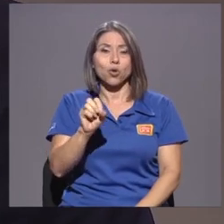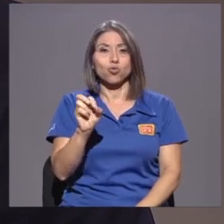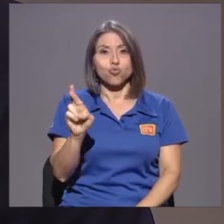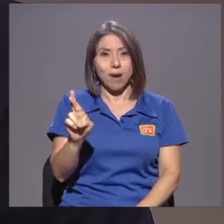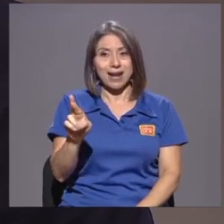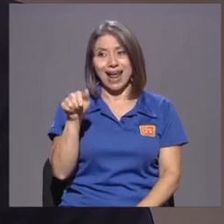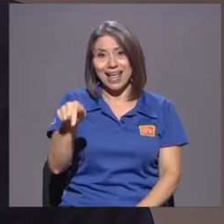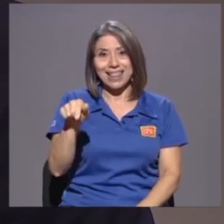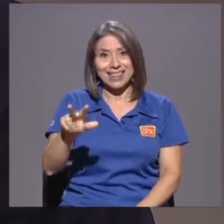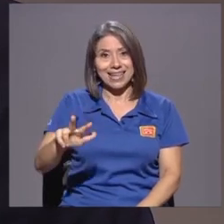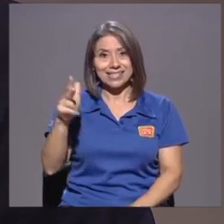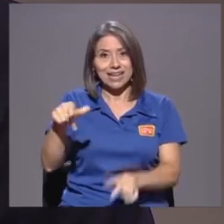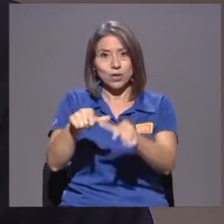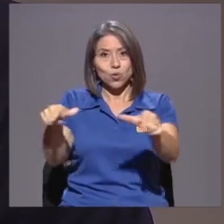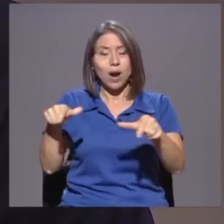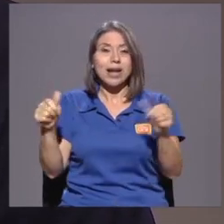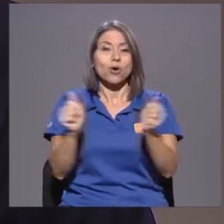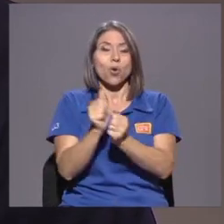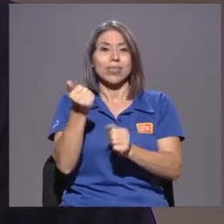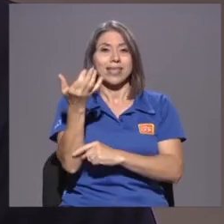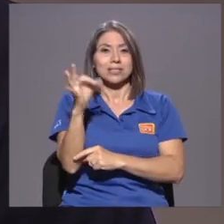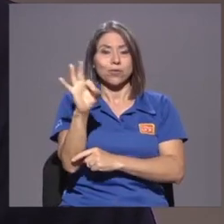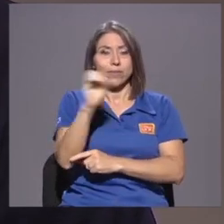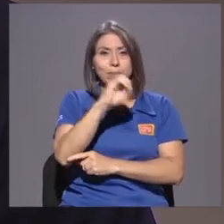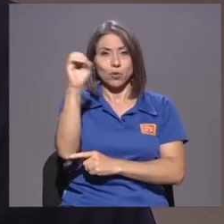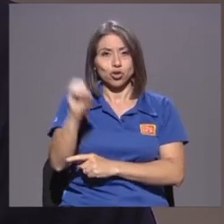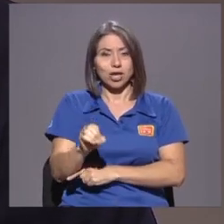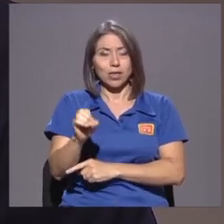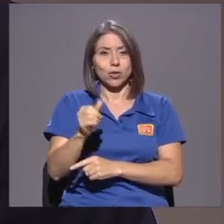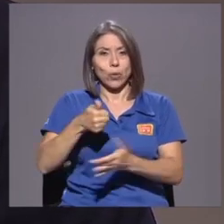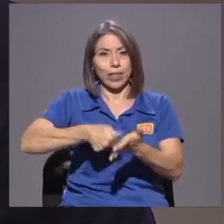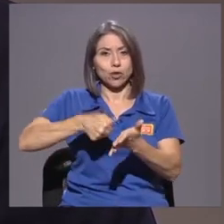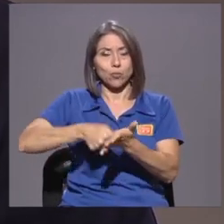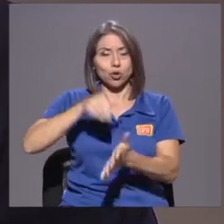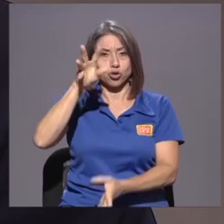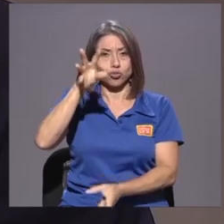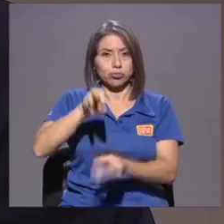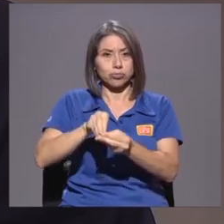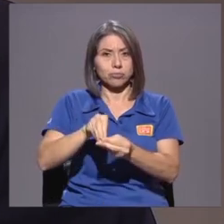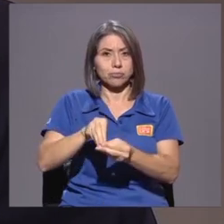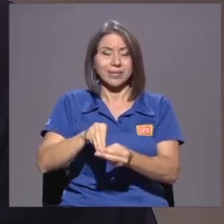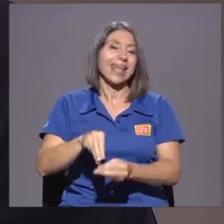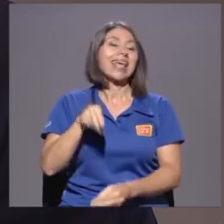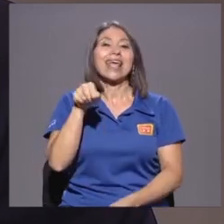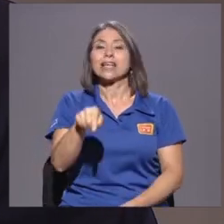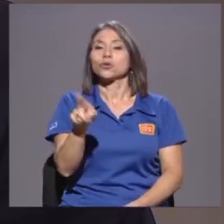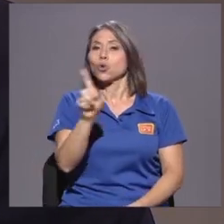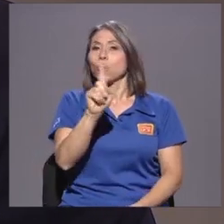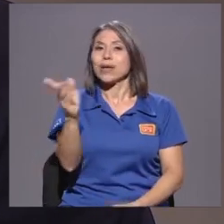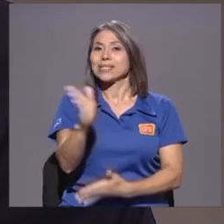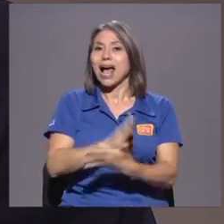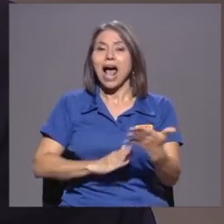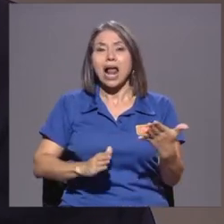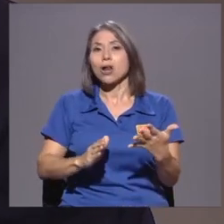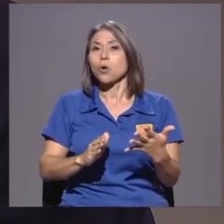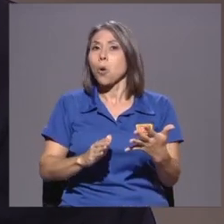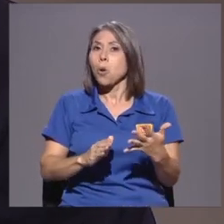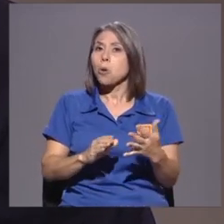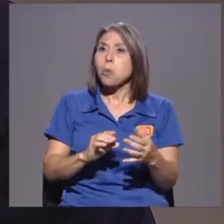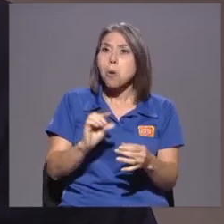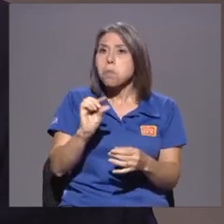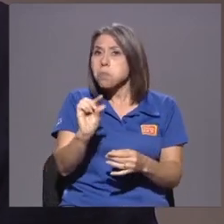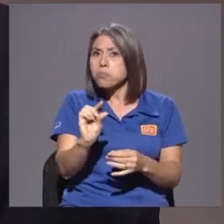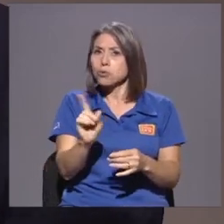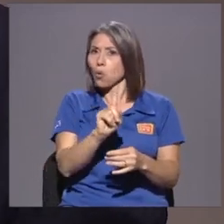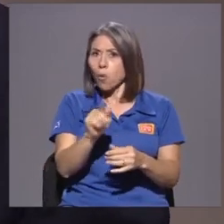tercer lugar con el 19 por ciento de los votos que no es algo desdeñable y yo